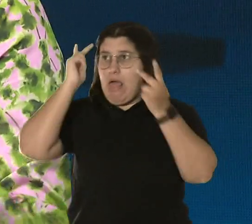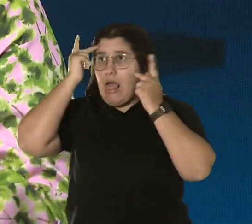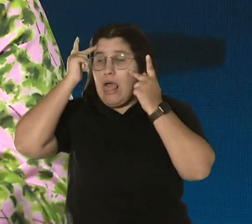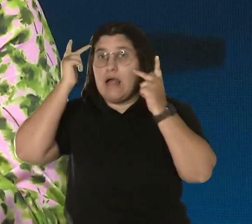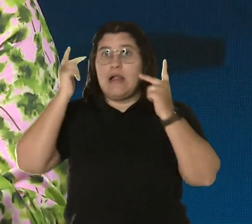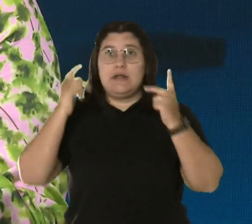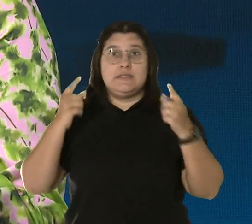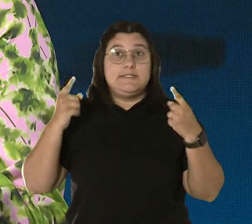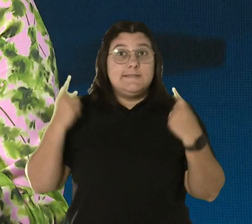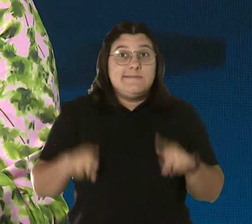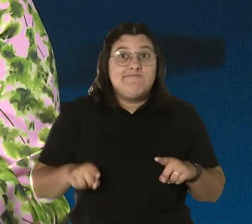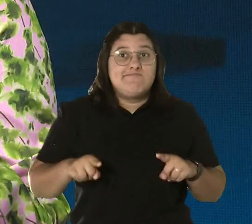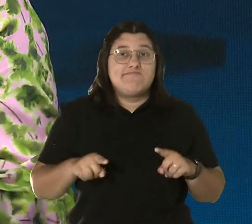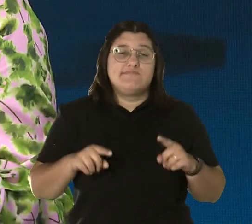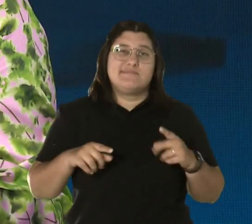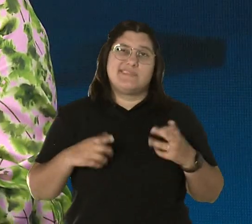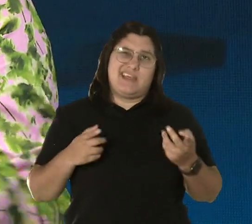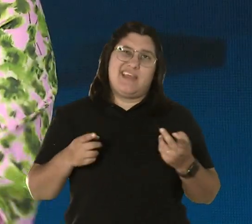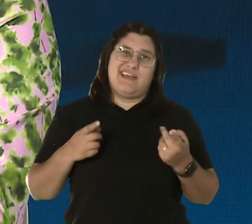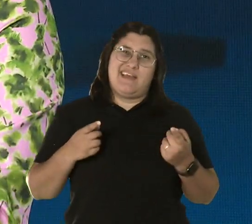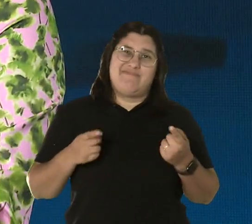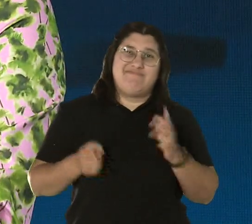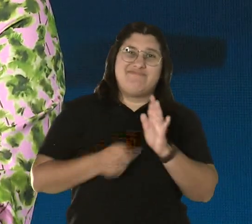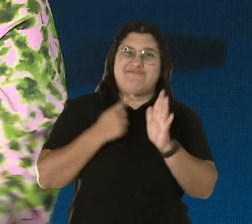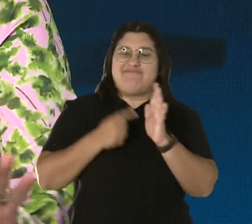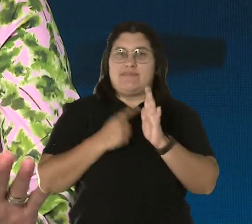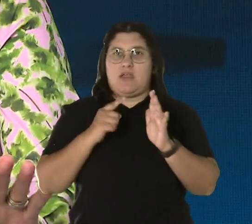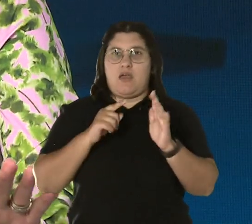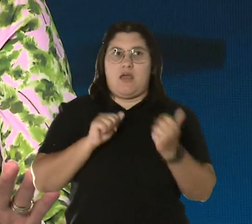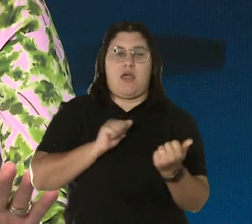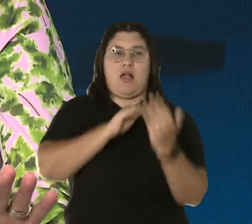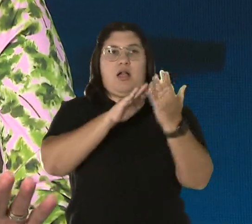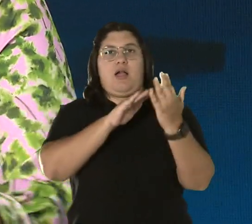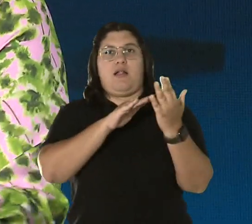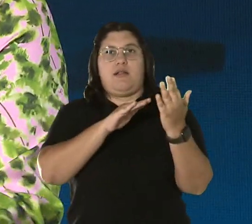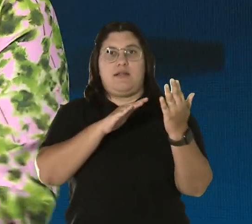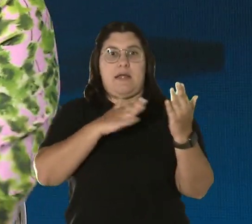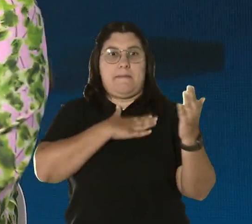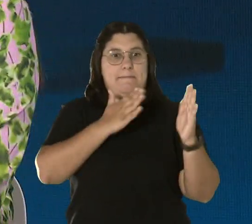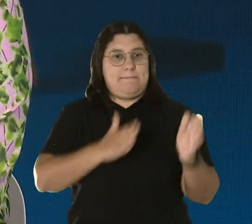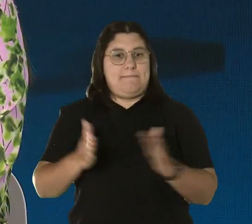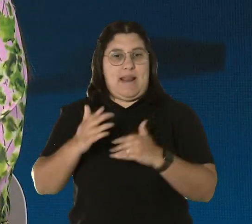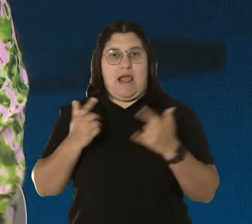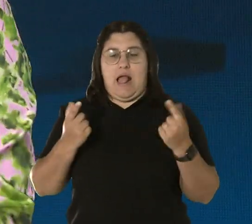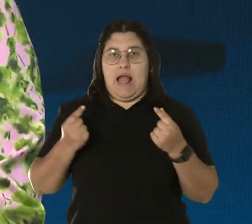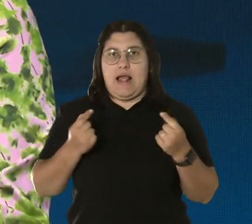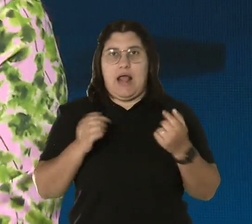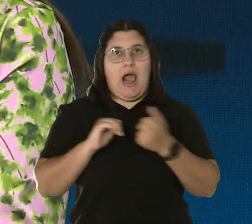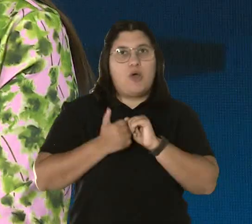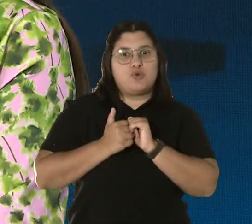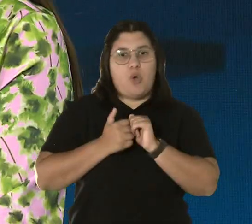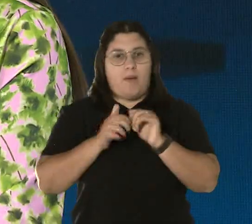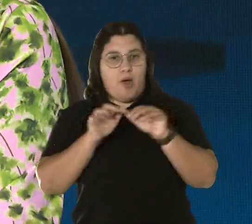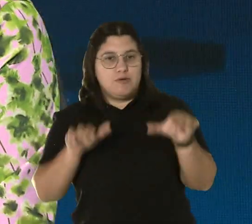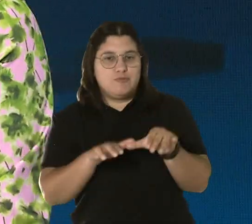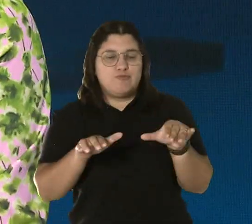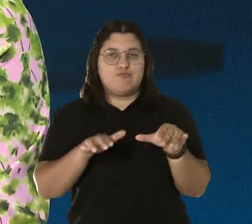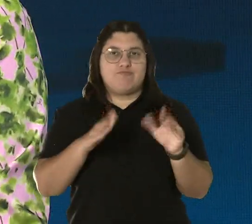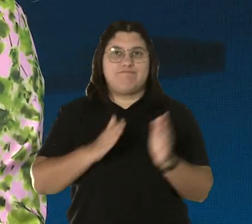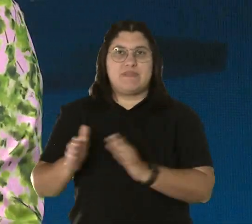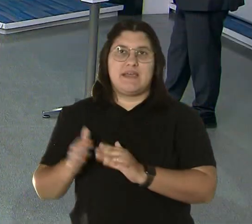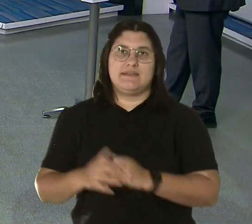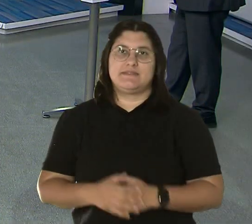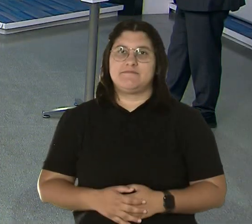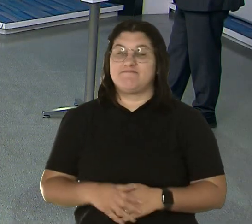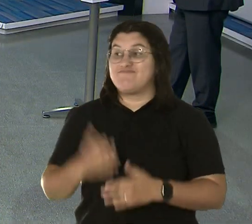y cierto, ¿verdad? El reto del patrón es voy a parar en hacer todos mis planes hasta saber cómo se va a comportar estos cambios. Qué bueno que